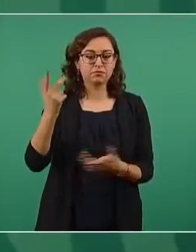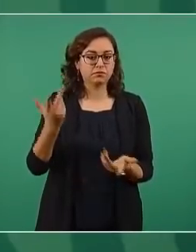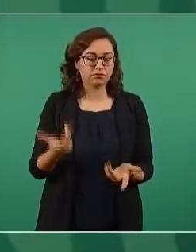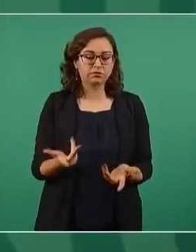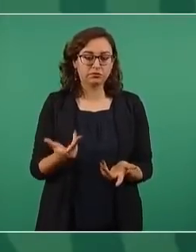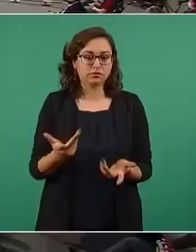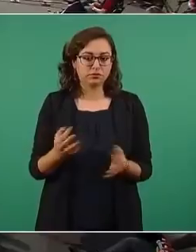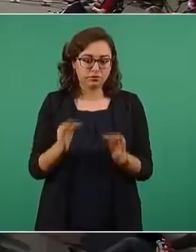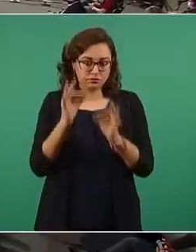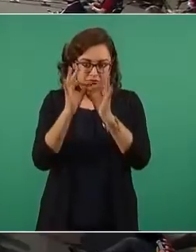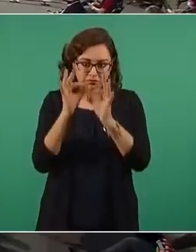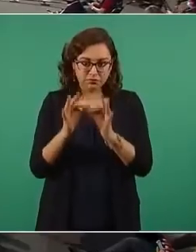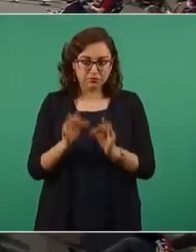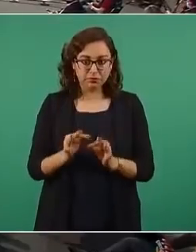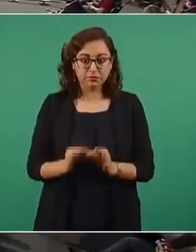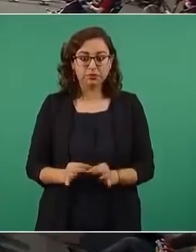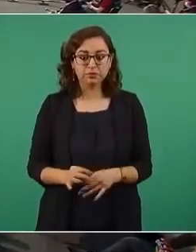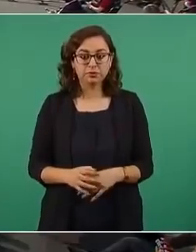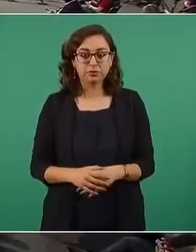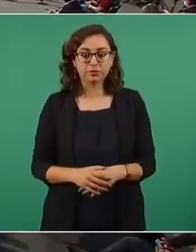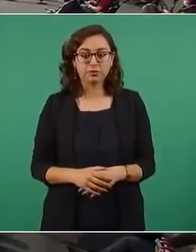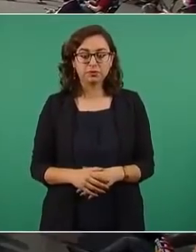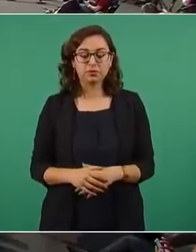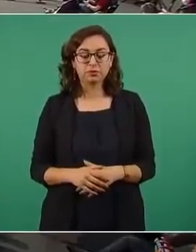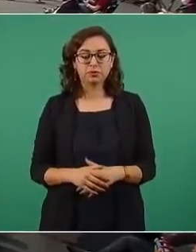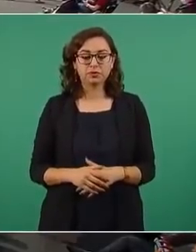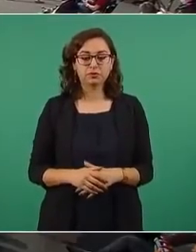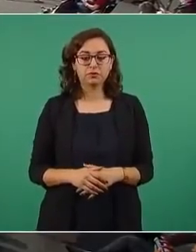más conveniente. No ser así